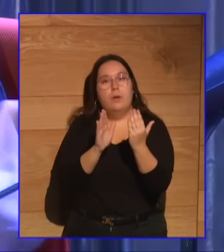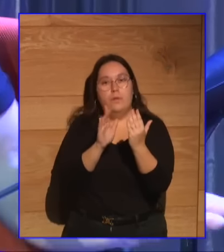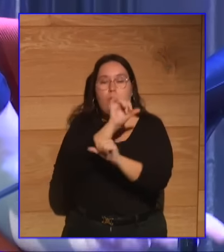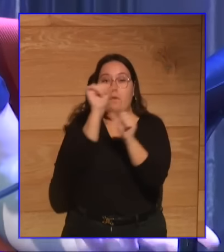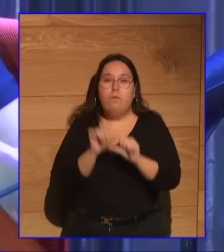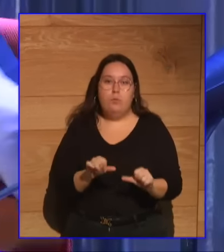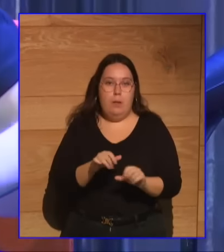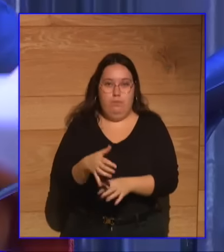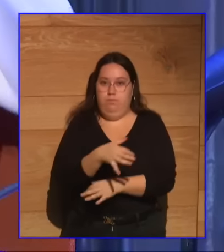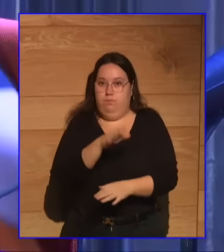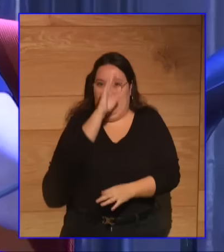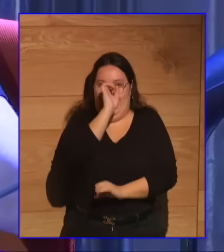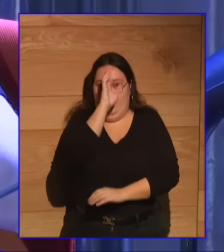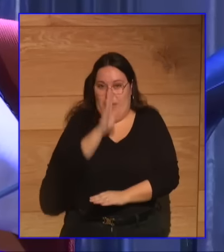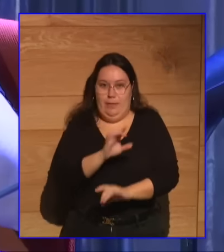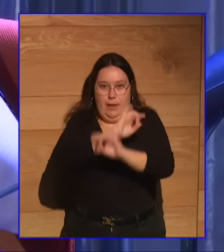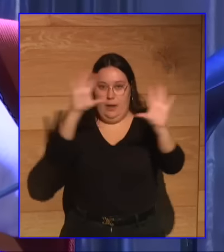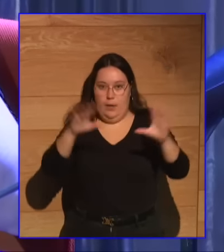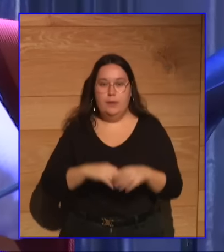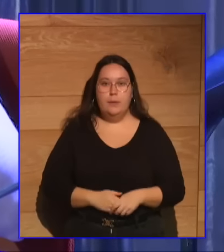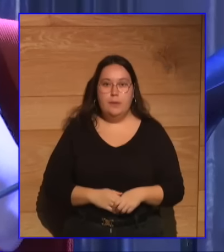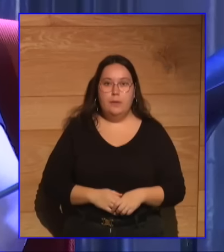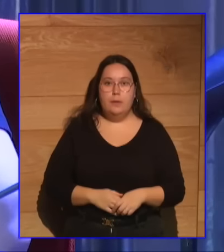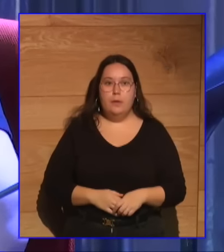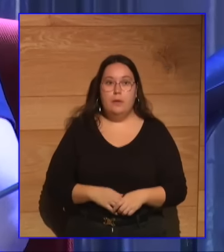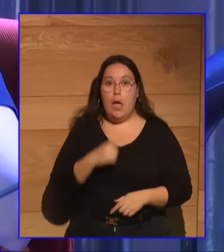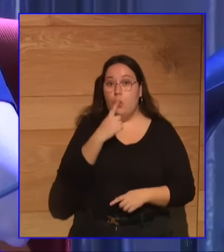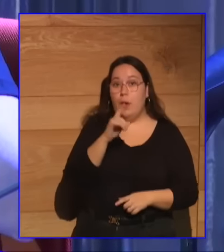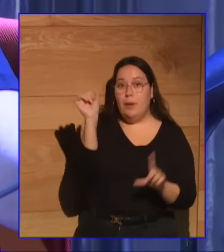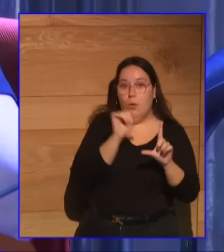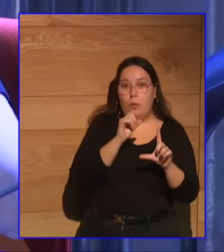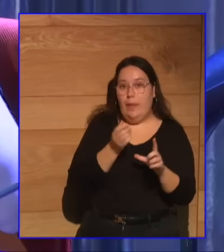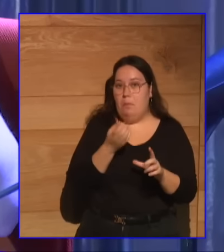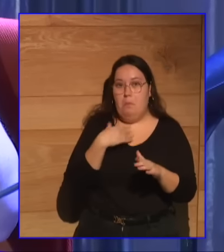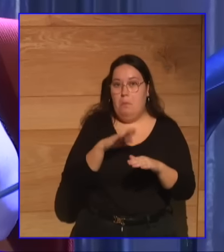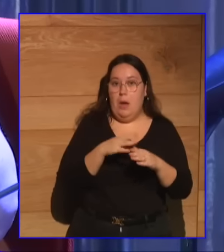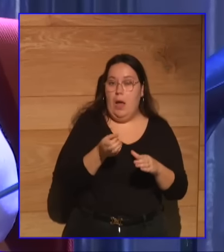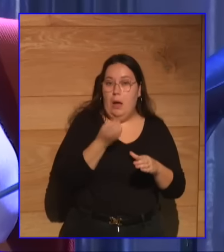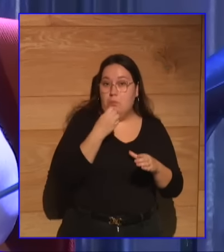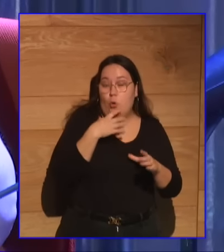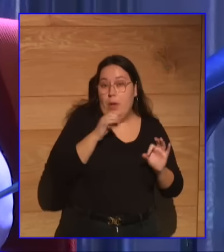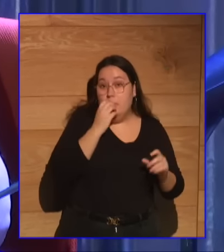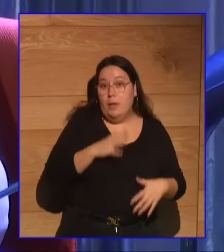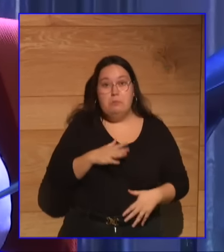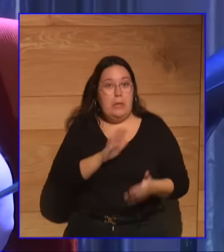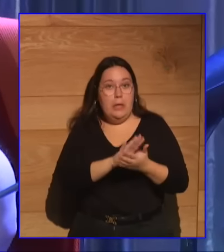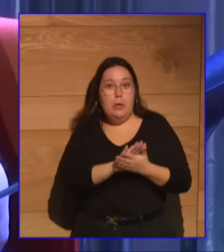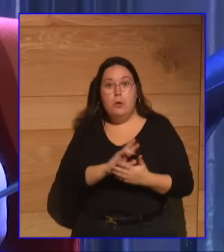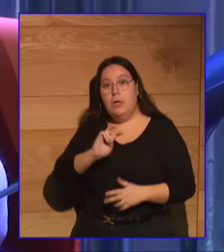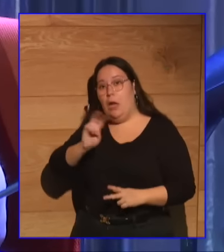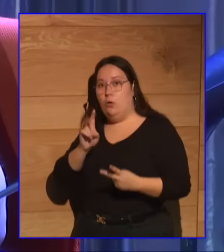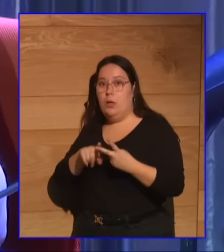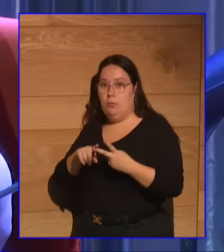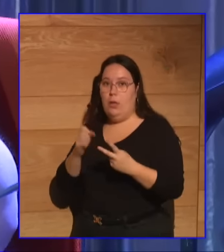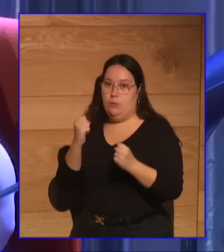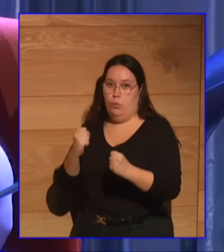tajante, taxativa. O sea, hay una película que va de palomitas y otra película que va de otra cosa. Y hay que hacer las